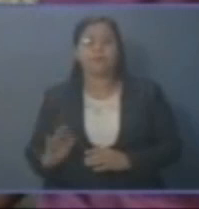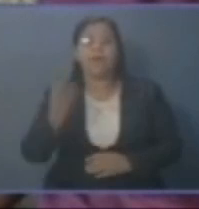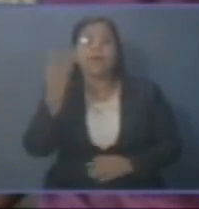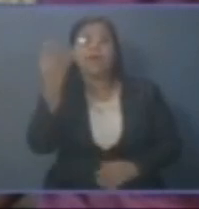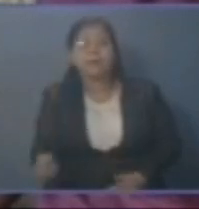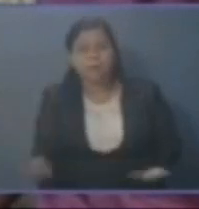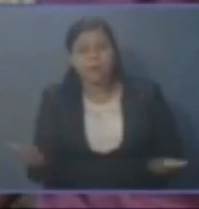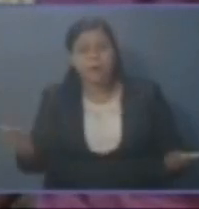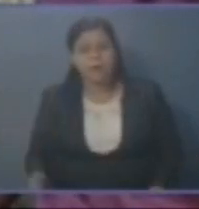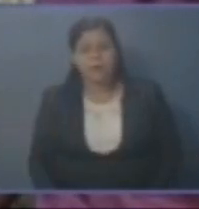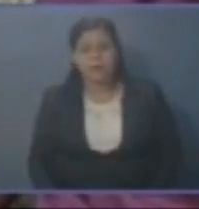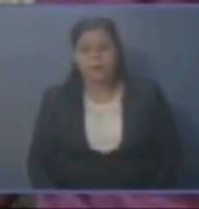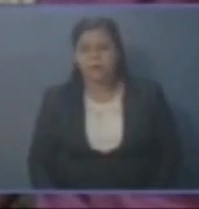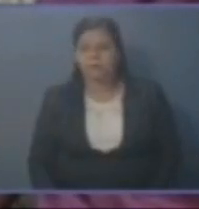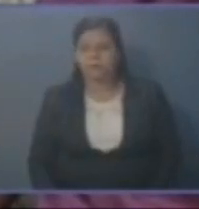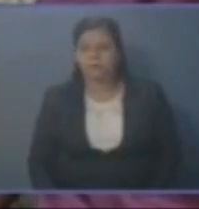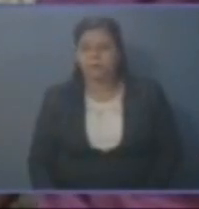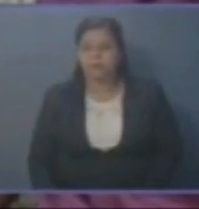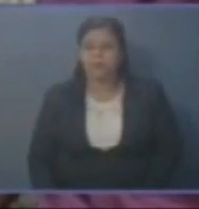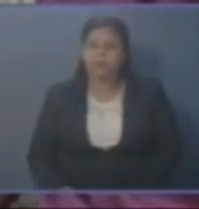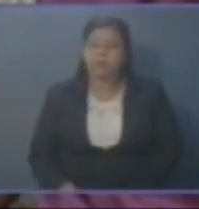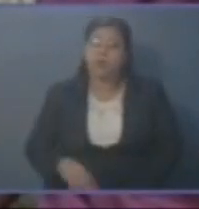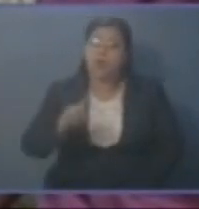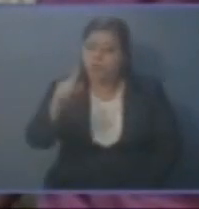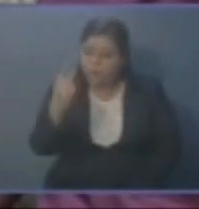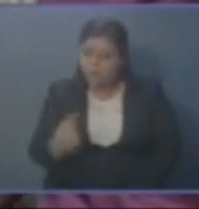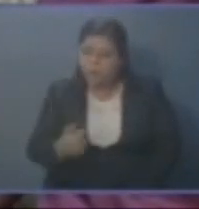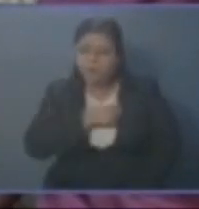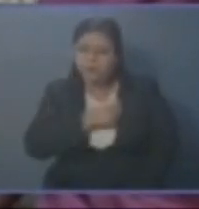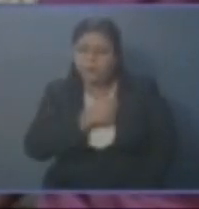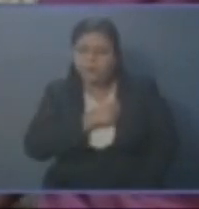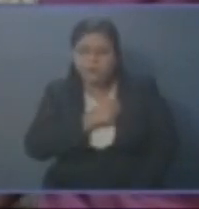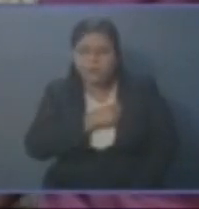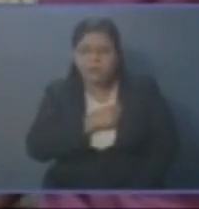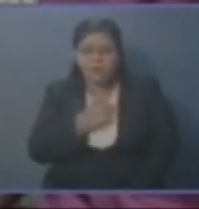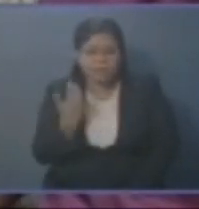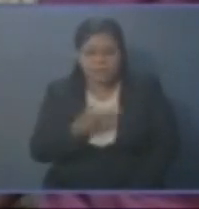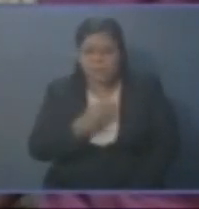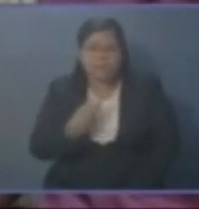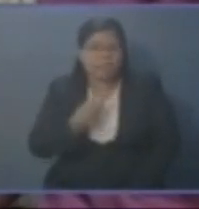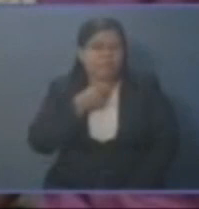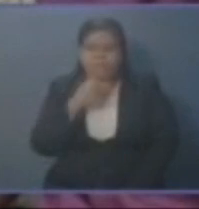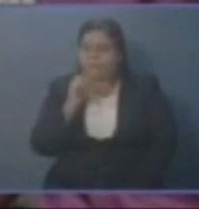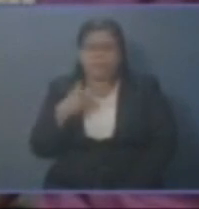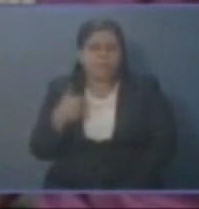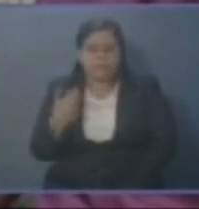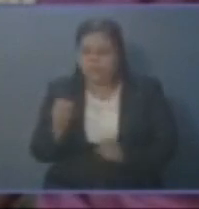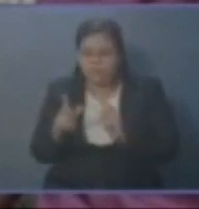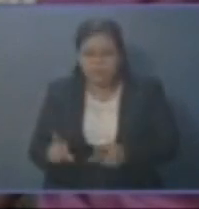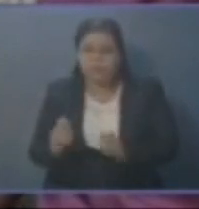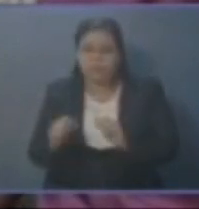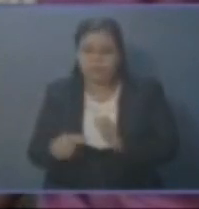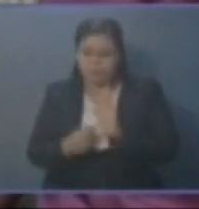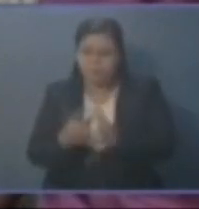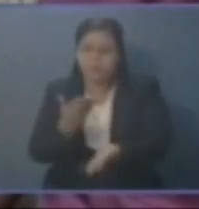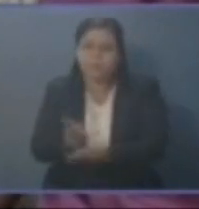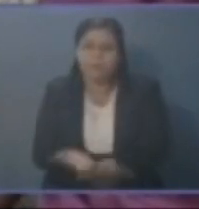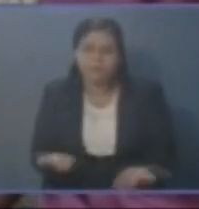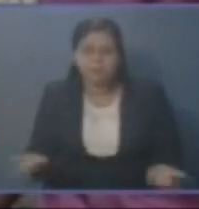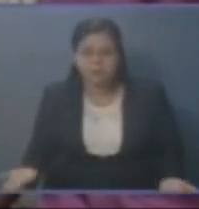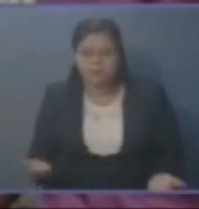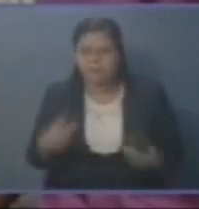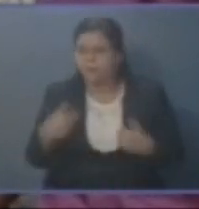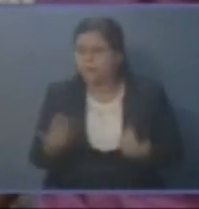día con un operador, pero no pudimos, no tuvimos la oportunidad de presentar la propuesta, no